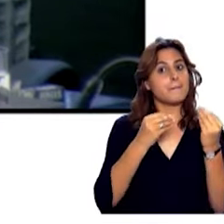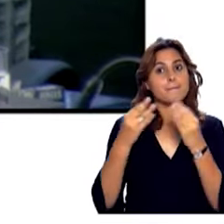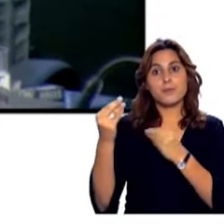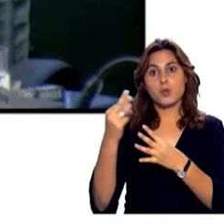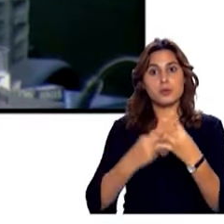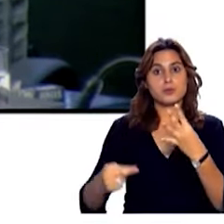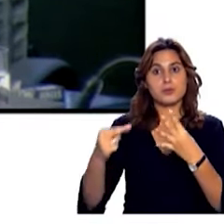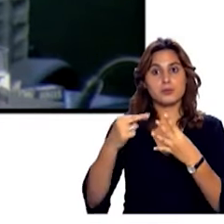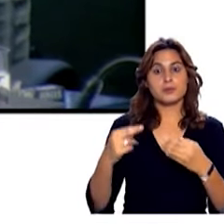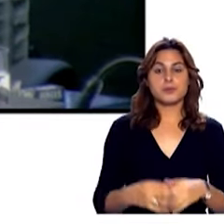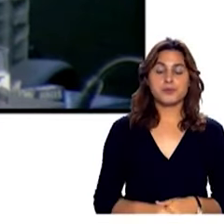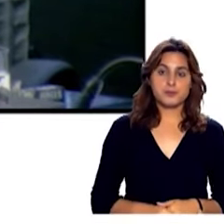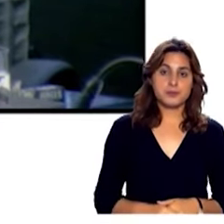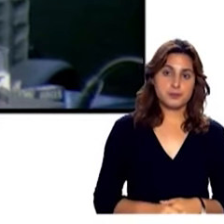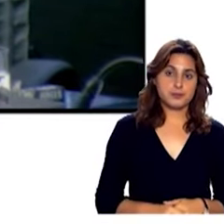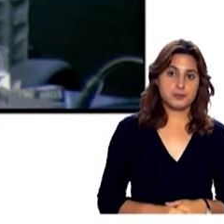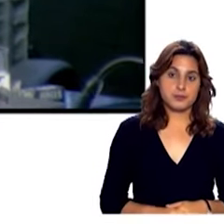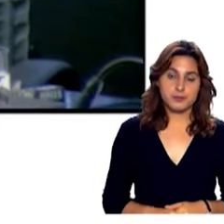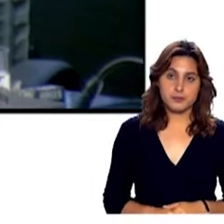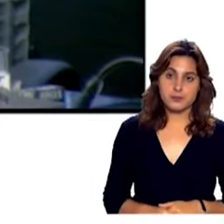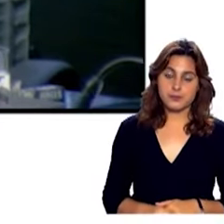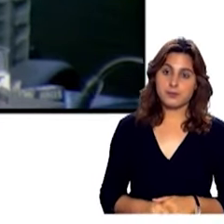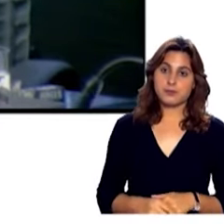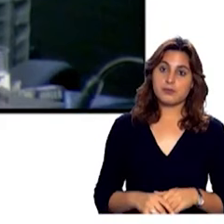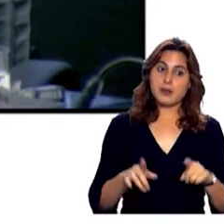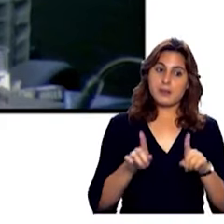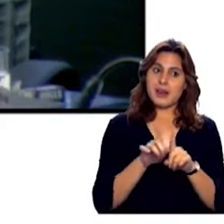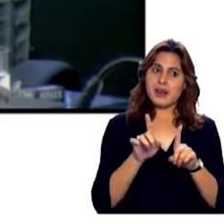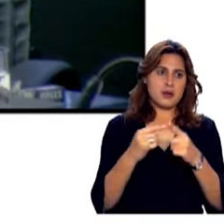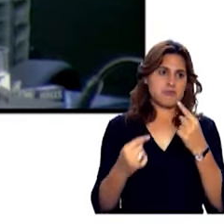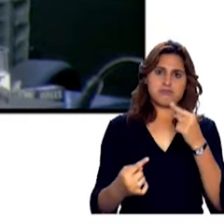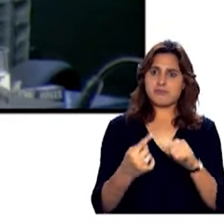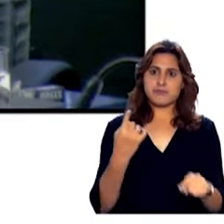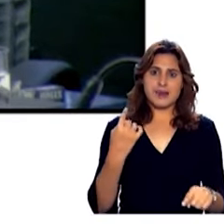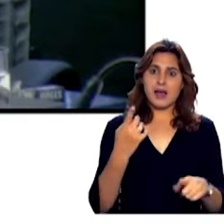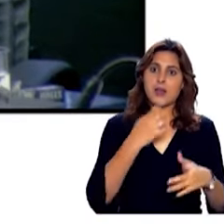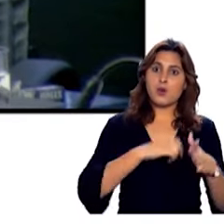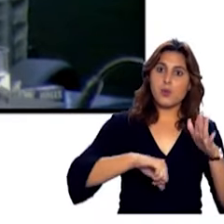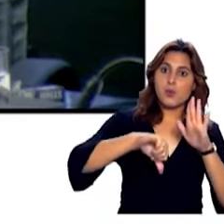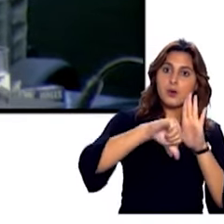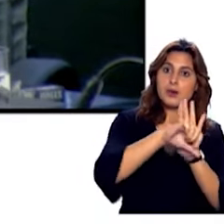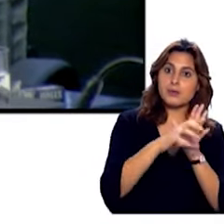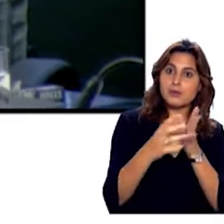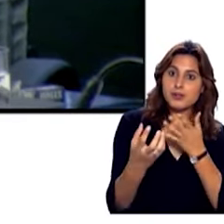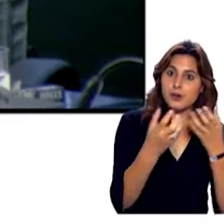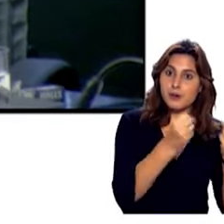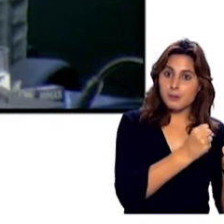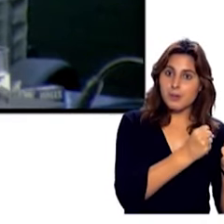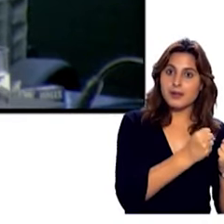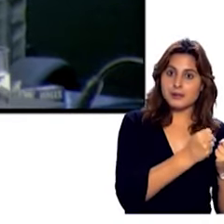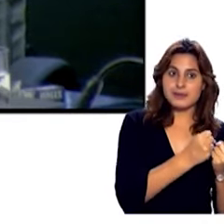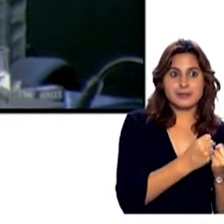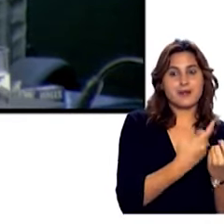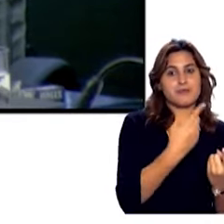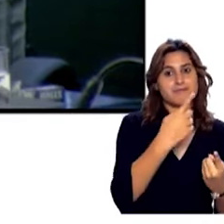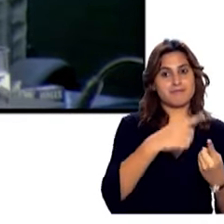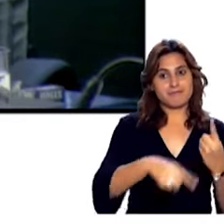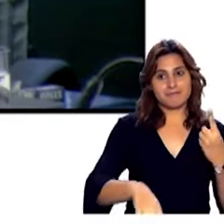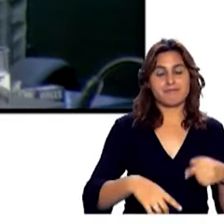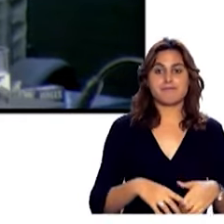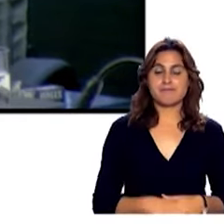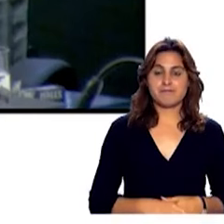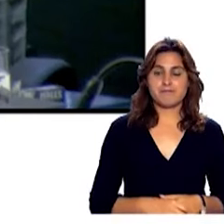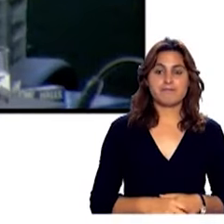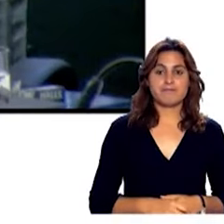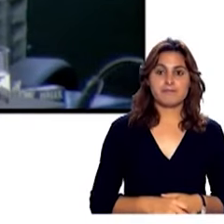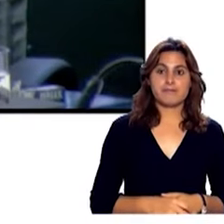porque no se ha aplicado correctamente el delito de apropiación indebida fundamentación Porque que no se ha tenido en cuenta